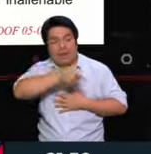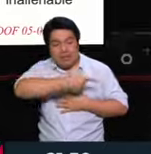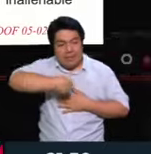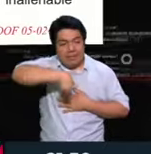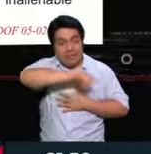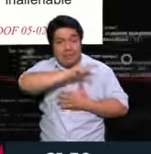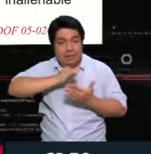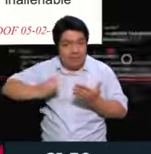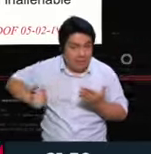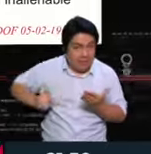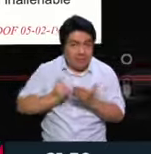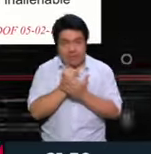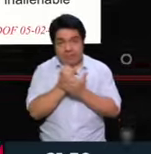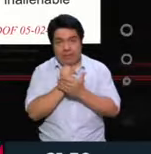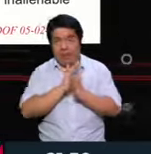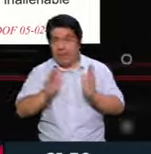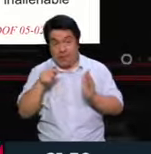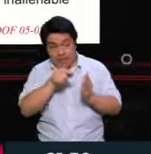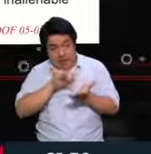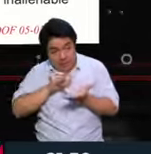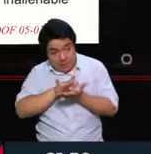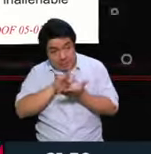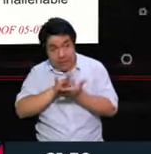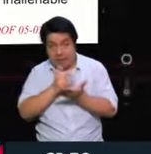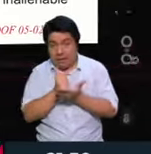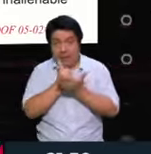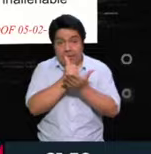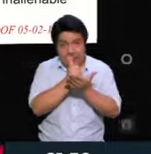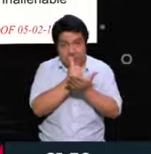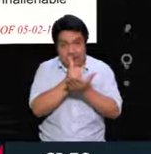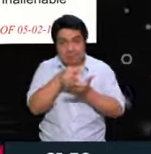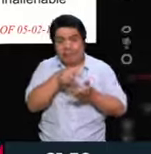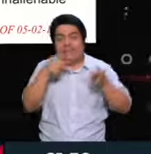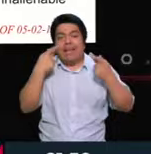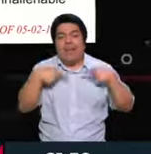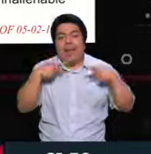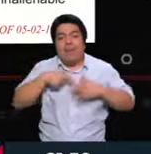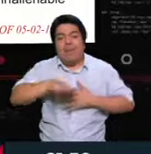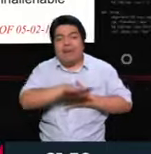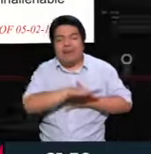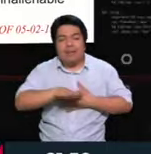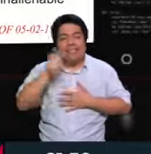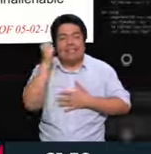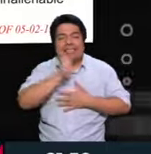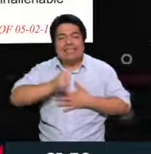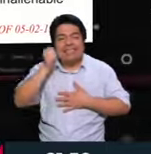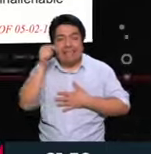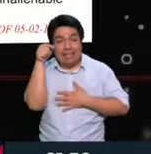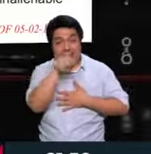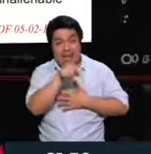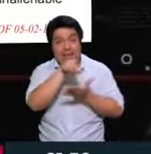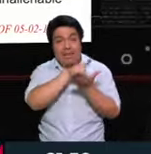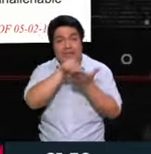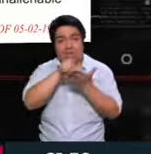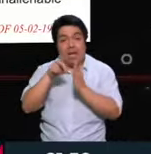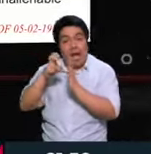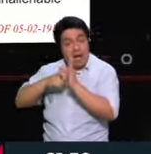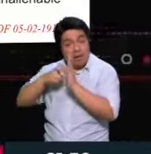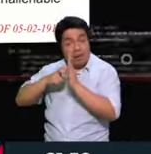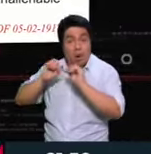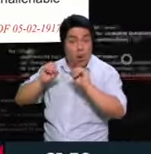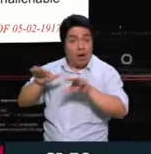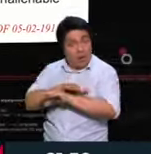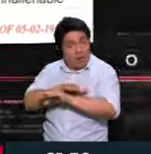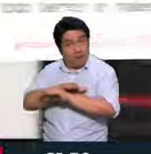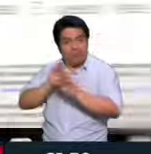se instituye para beneficio de éste. El pueblo tiene en todo tiempo el inalienable derecho de alterar o modificar